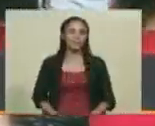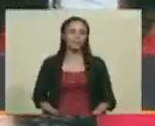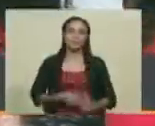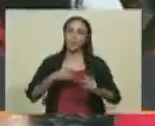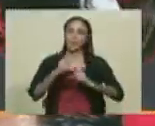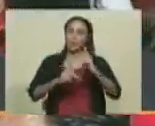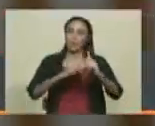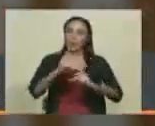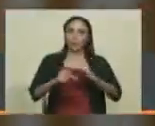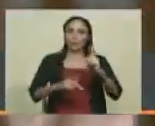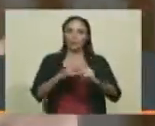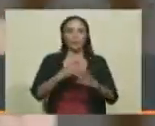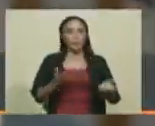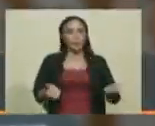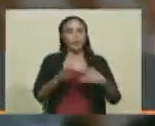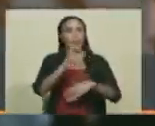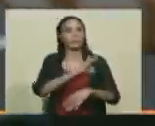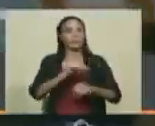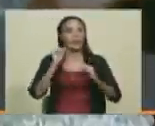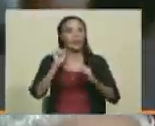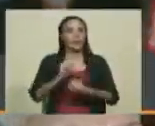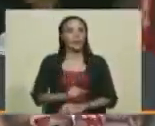productiva y socialista.